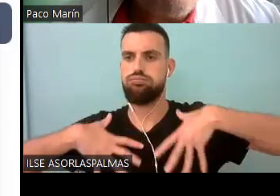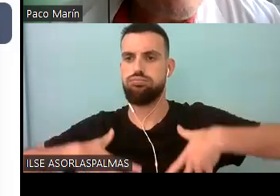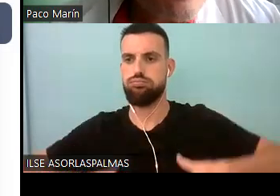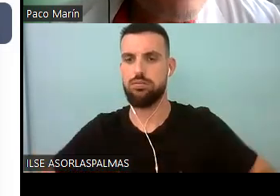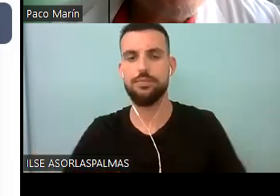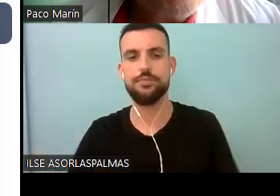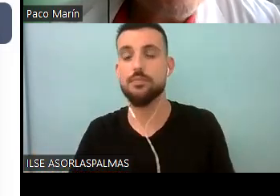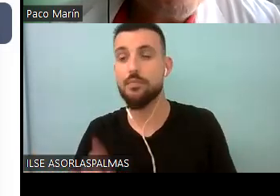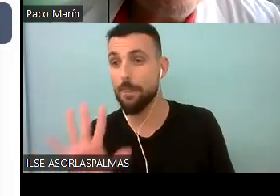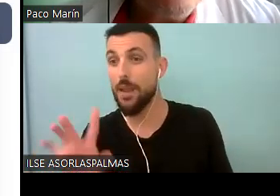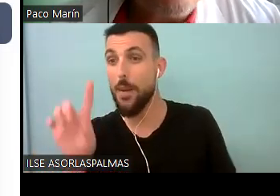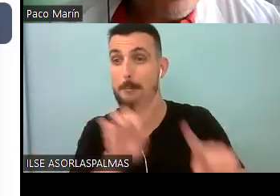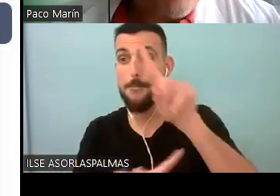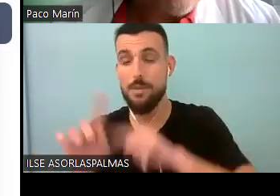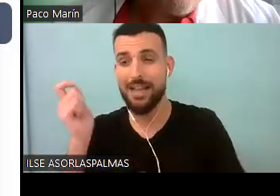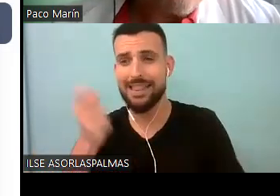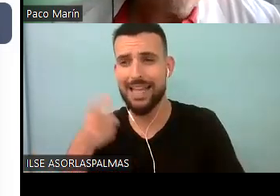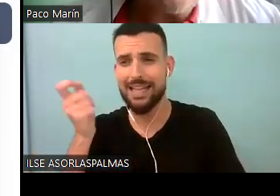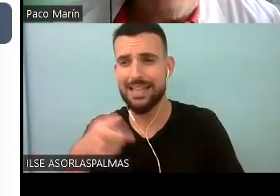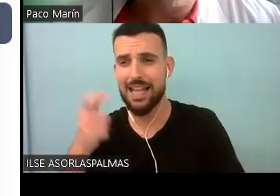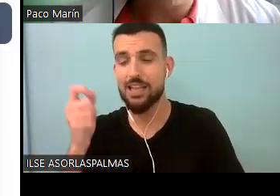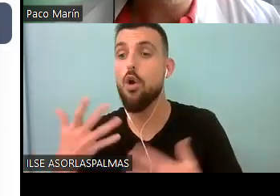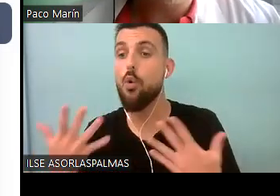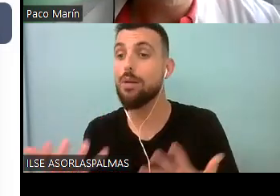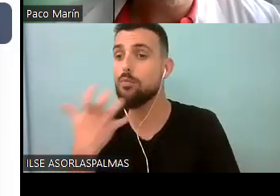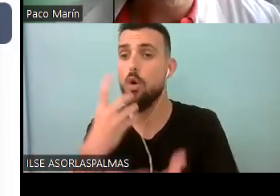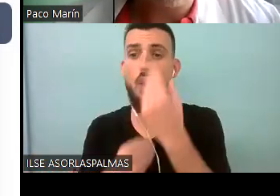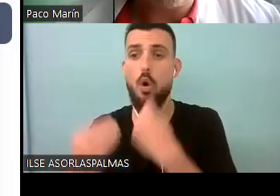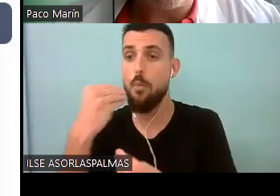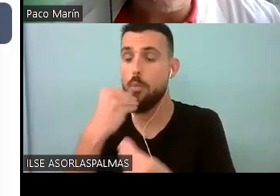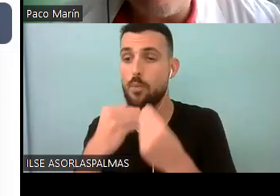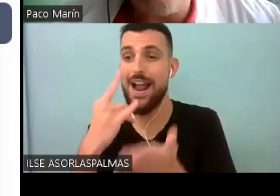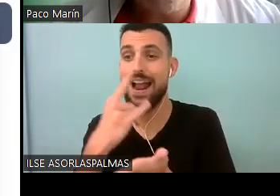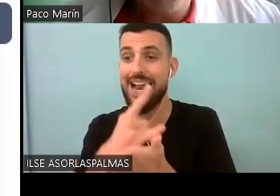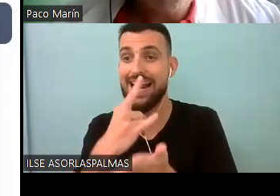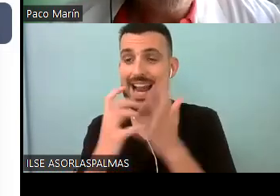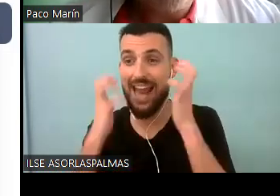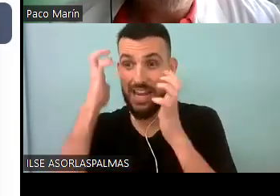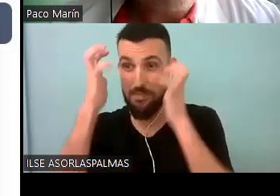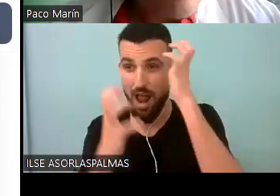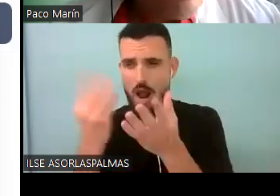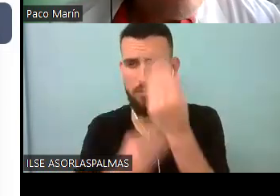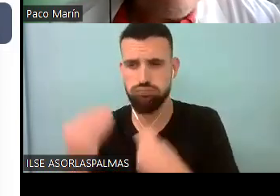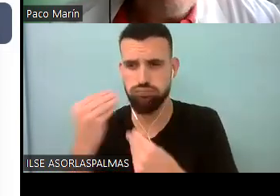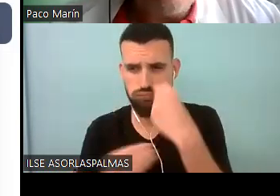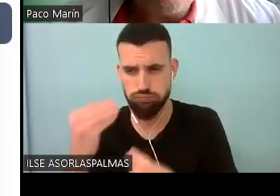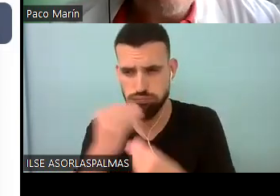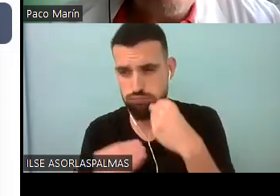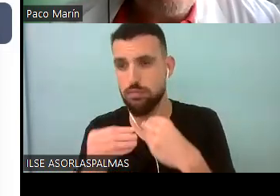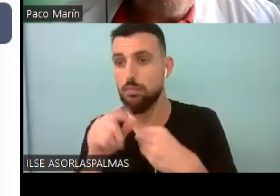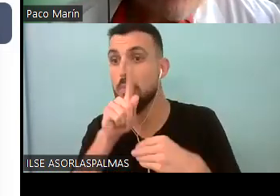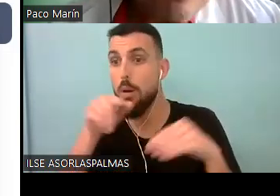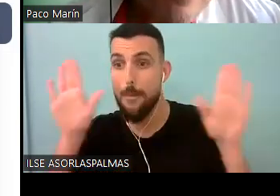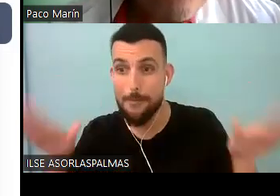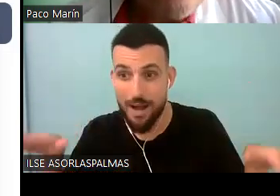El problema que hay en muchas ocasiones es que, sobre todo si comemos mucha carne animal, carne, aves